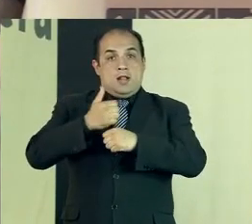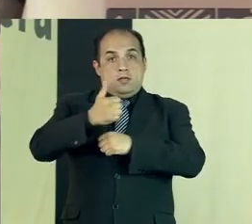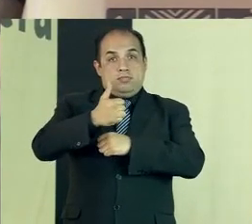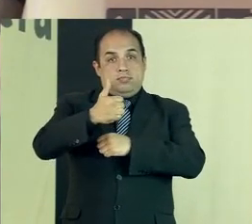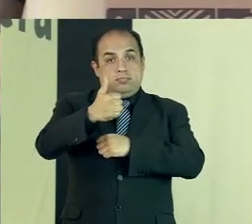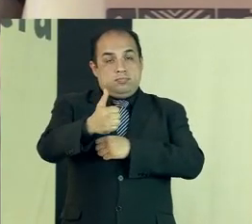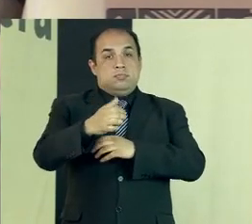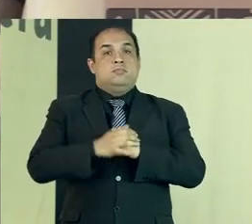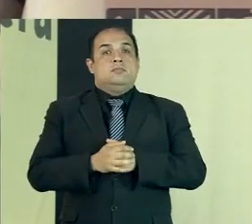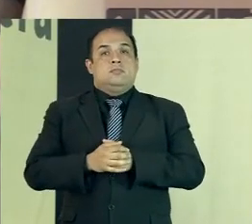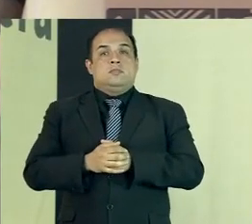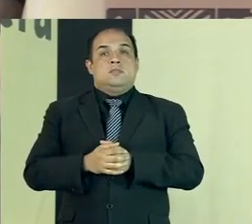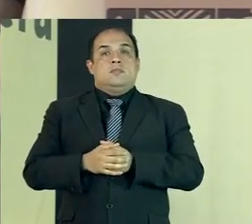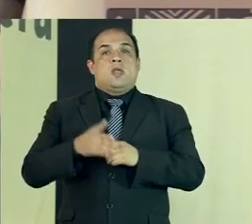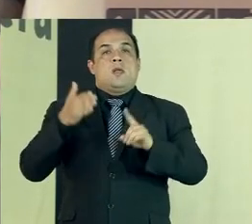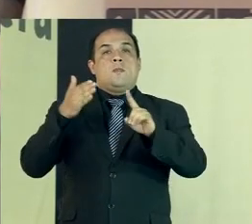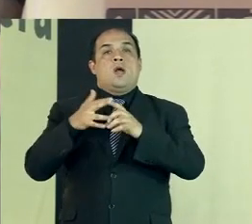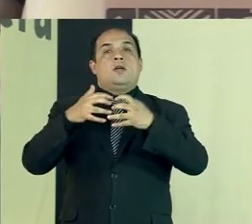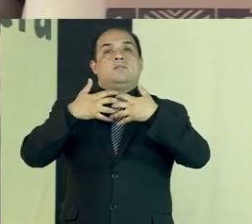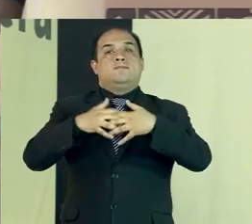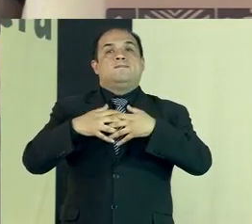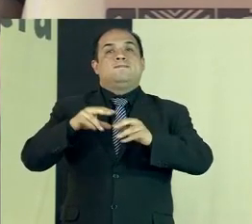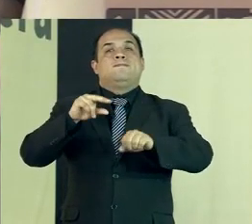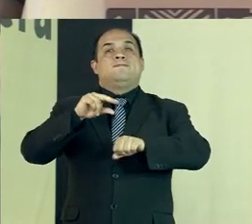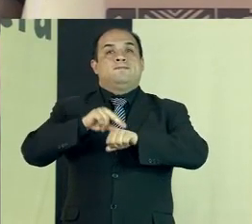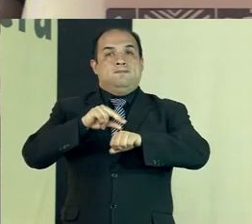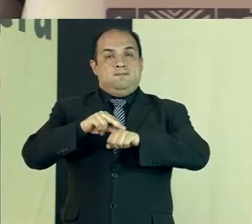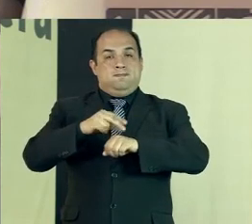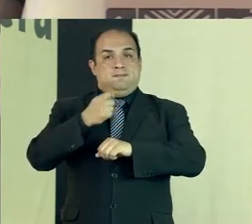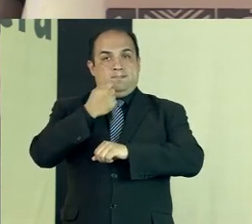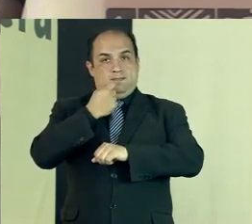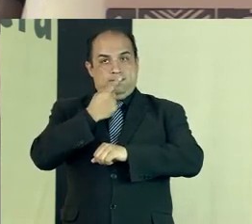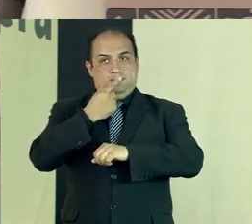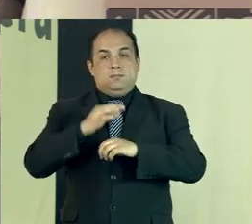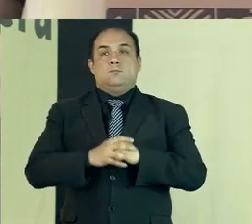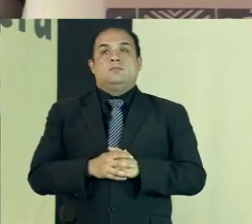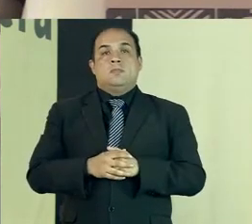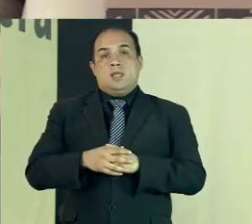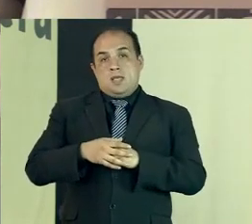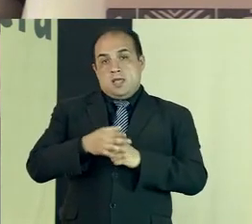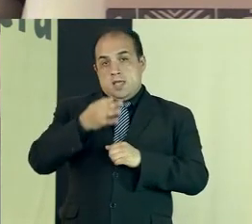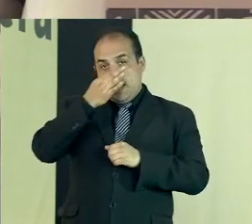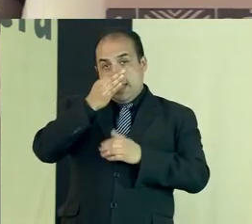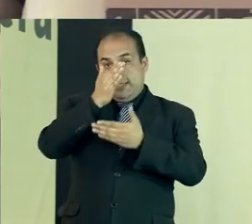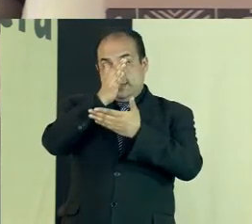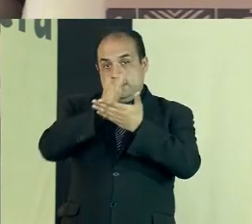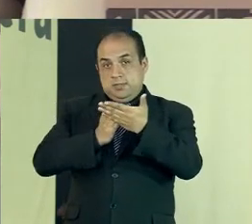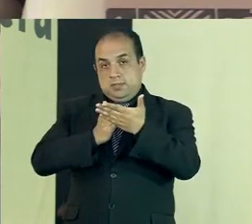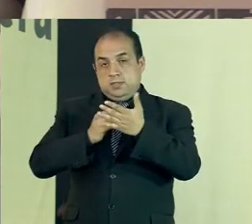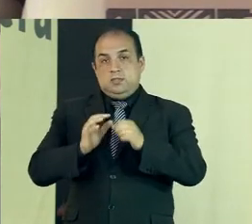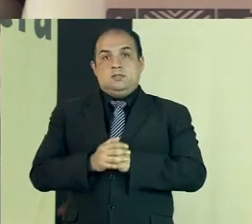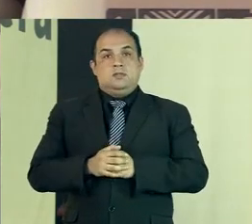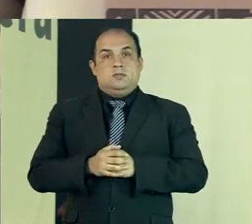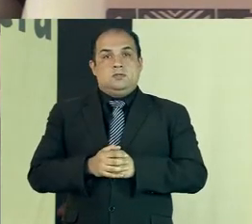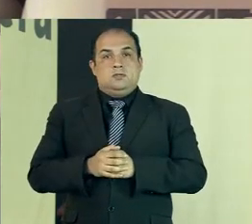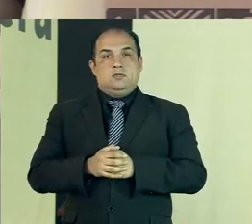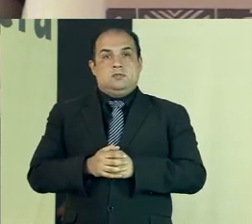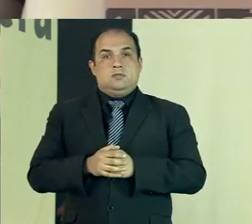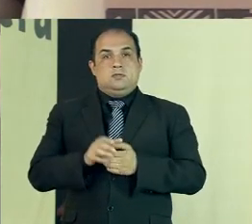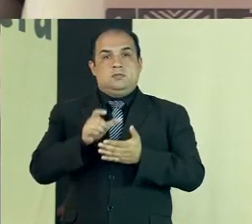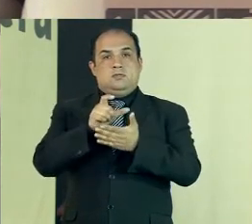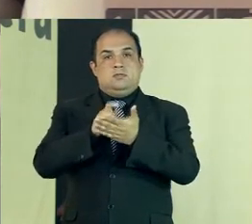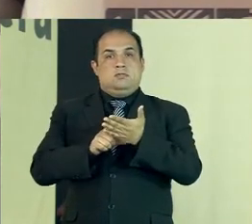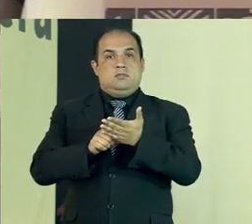en la industria médico y casi la mitad es totalmente